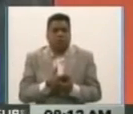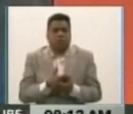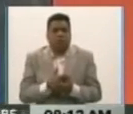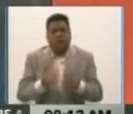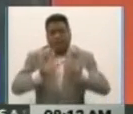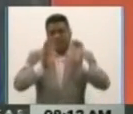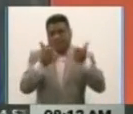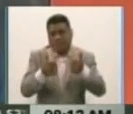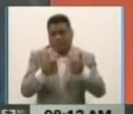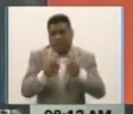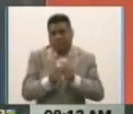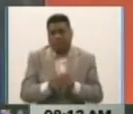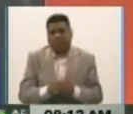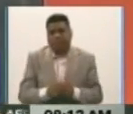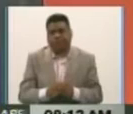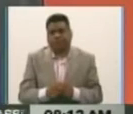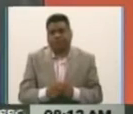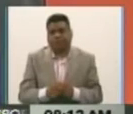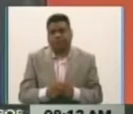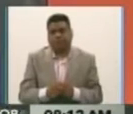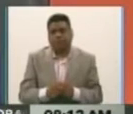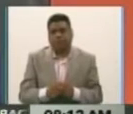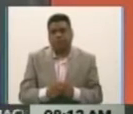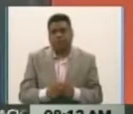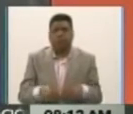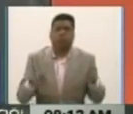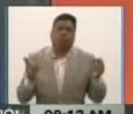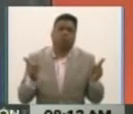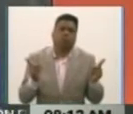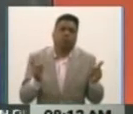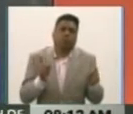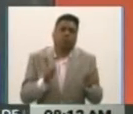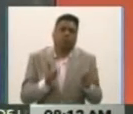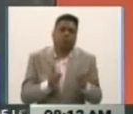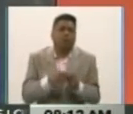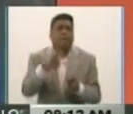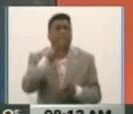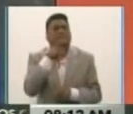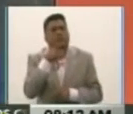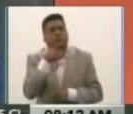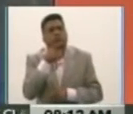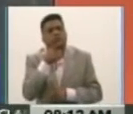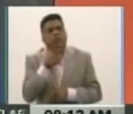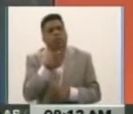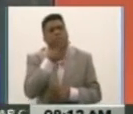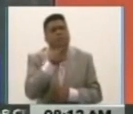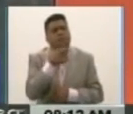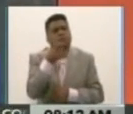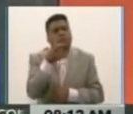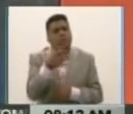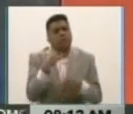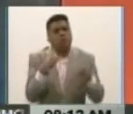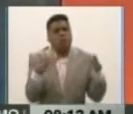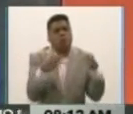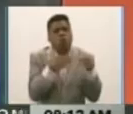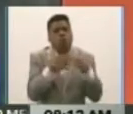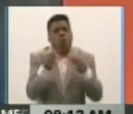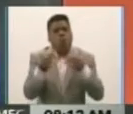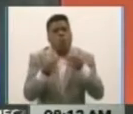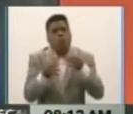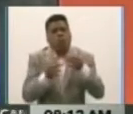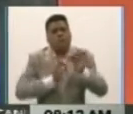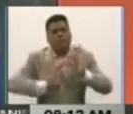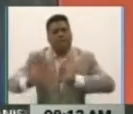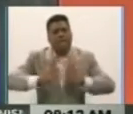iniciamos como una pequeña consulta con el sector teatral y bueno, descubrimos que es una señal